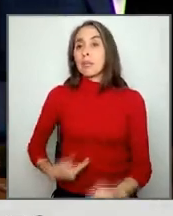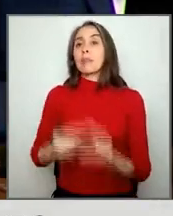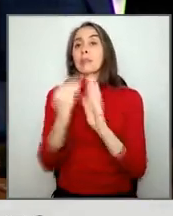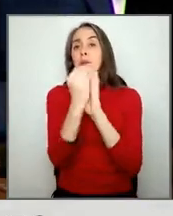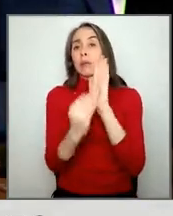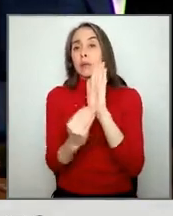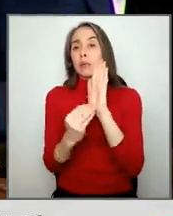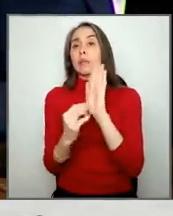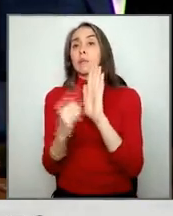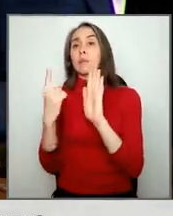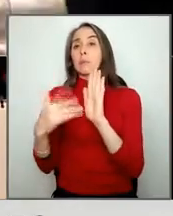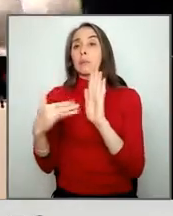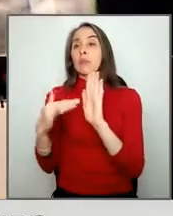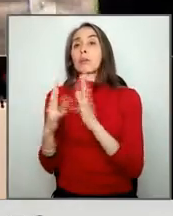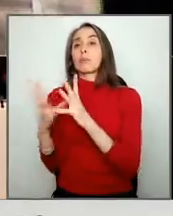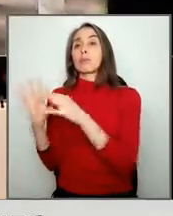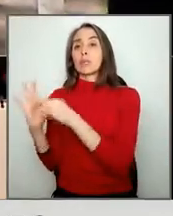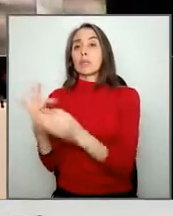Gracias presidente